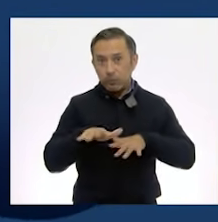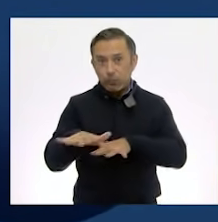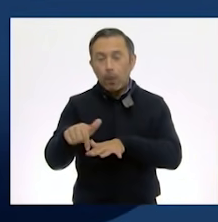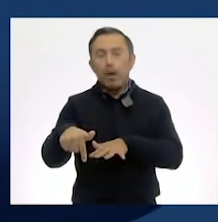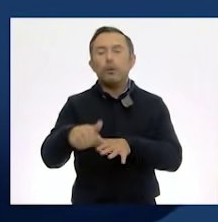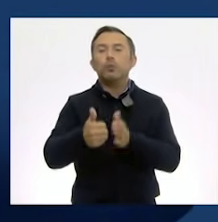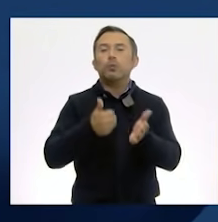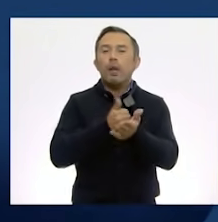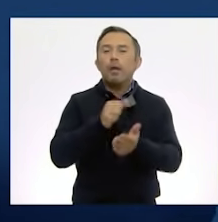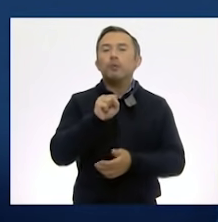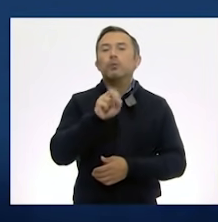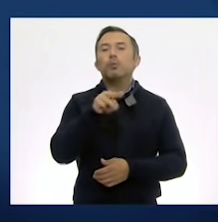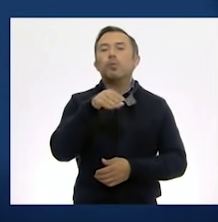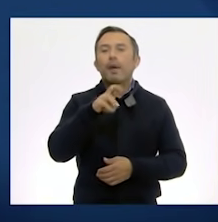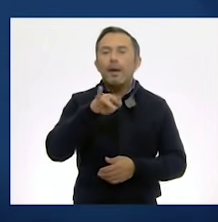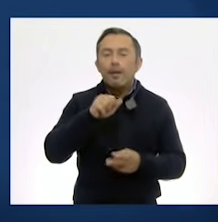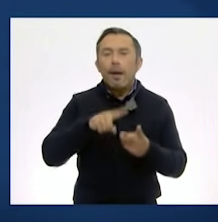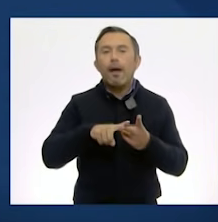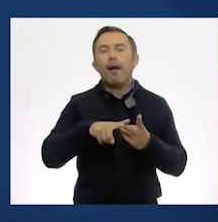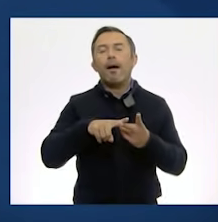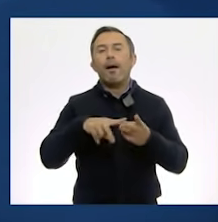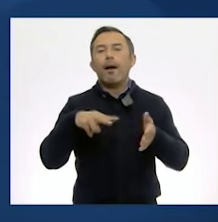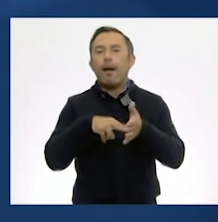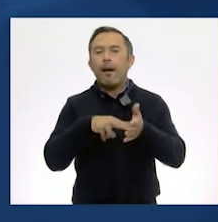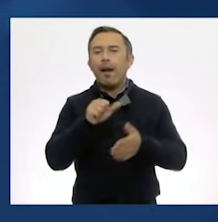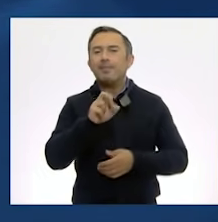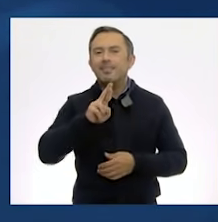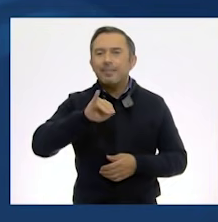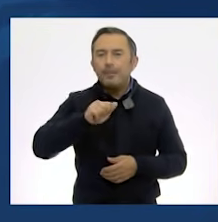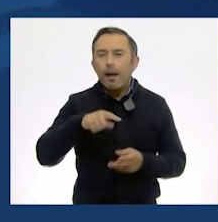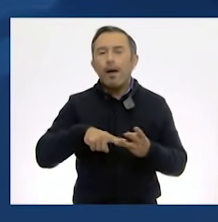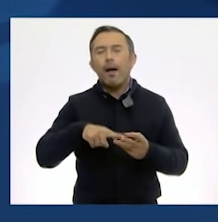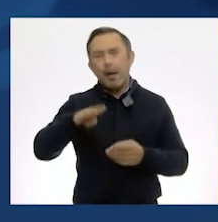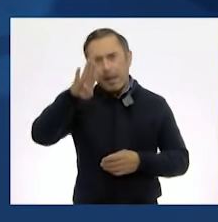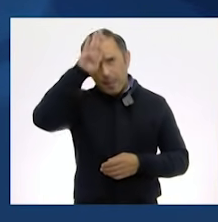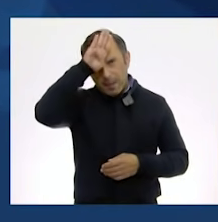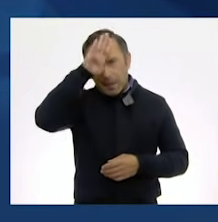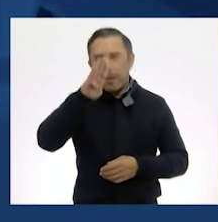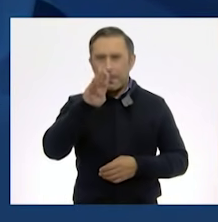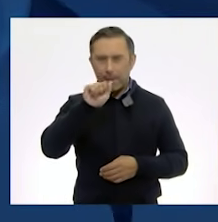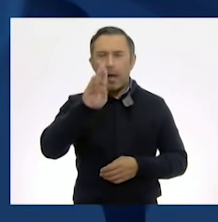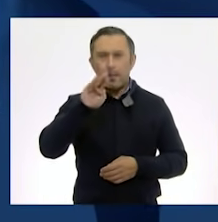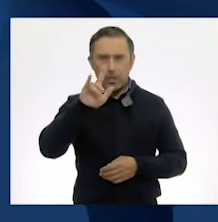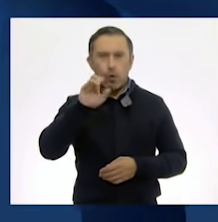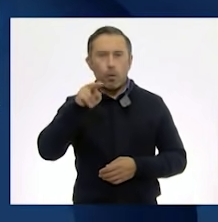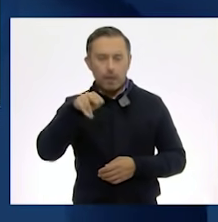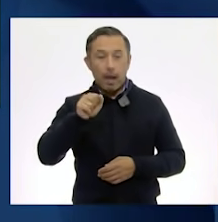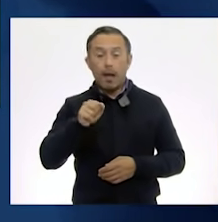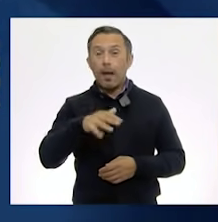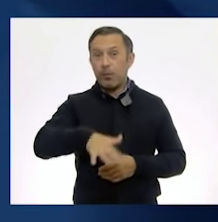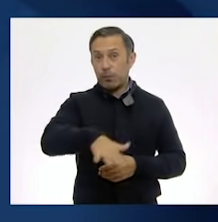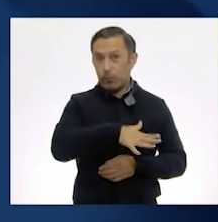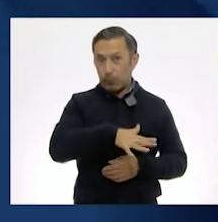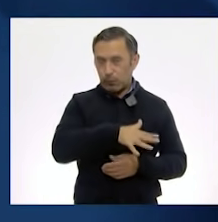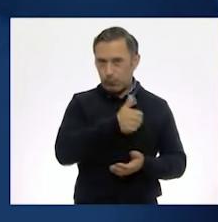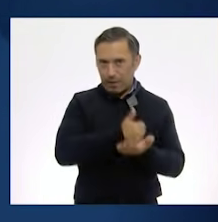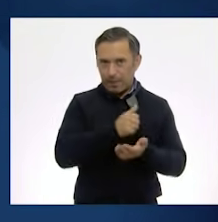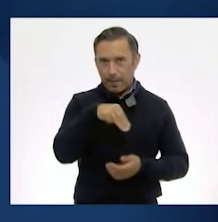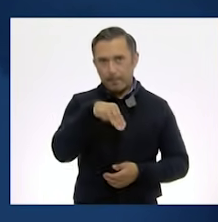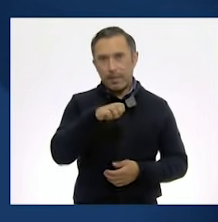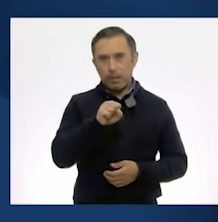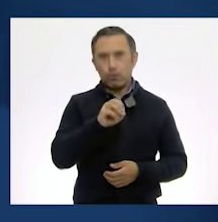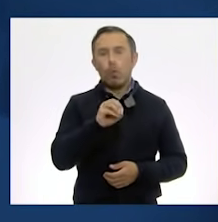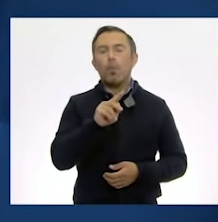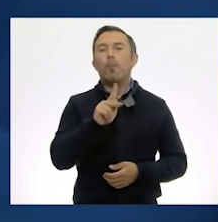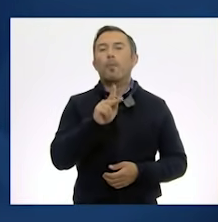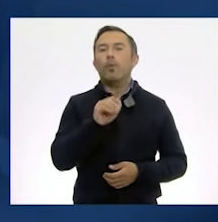Sumeria, Asiria y Babilonia. Es decir, aparte del territorio de Mesopotamia. Uh-huh. Aquí también ves al